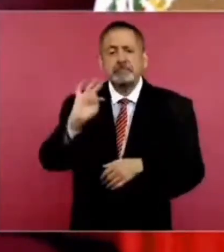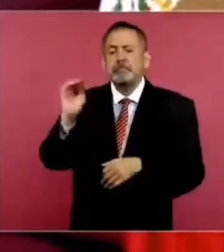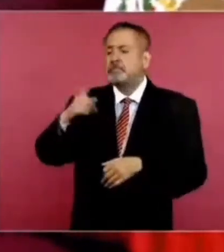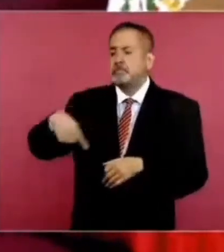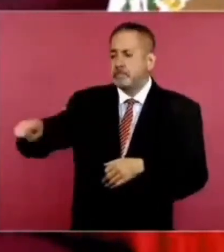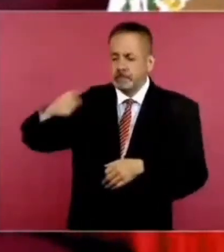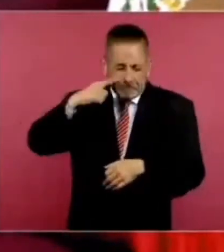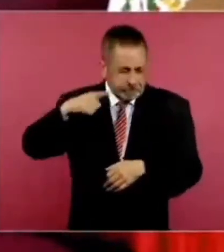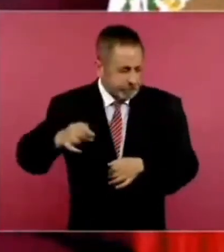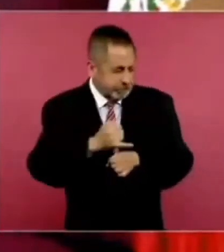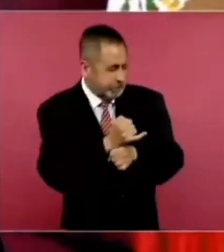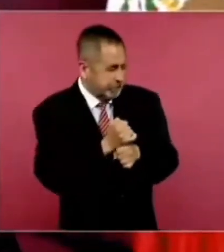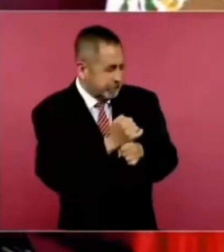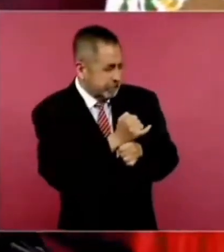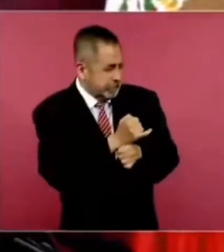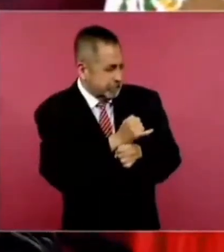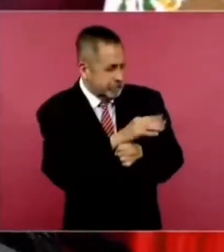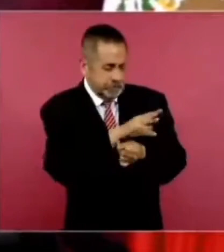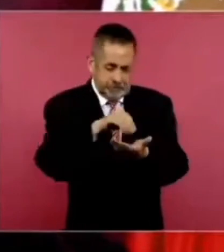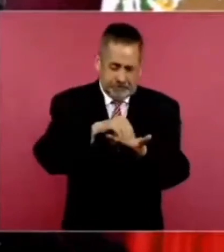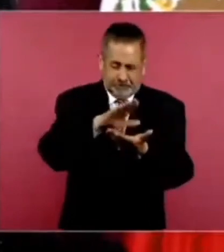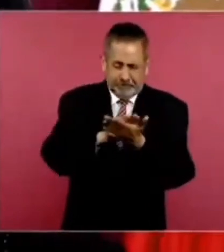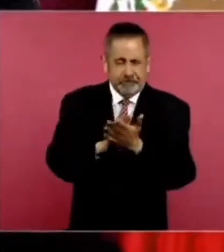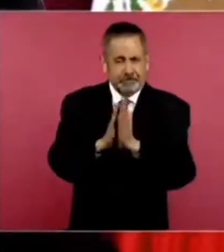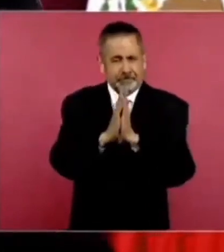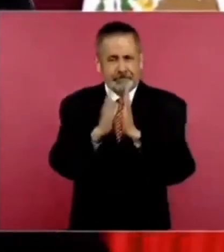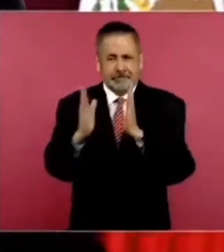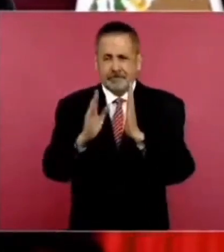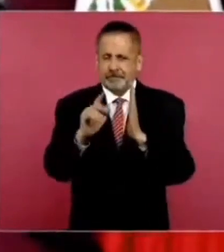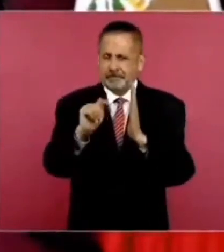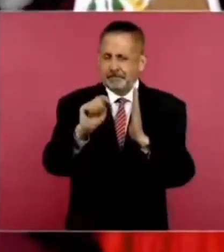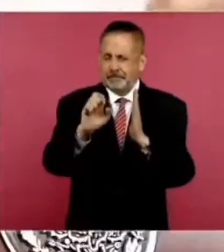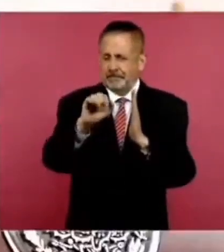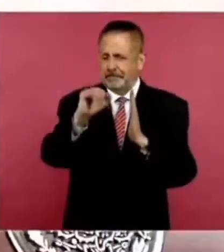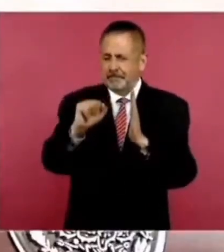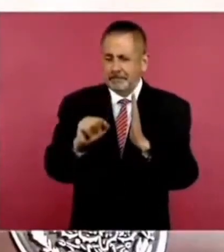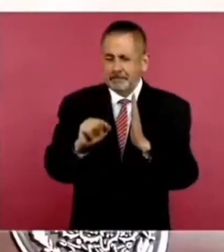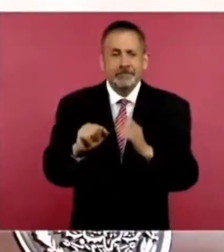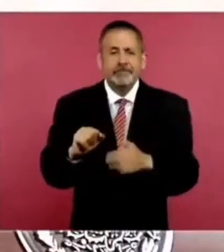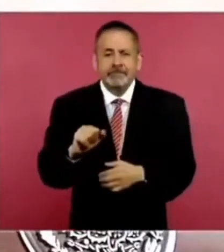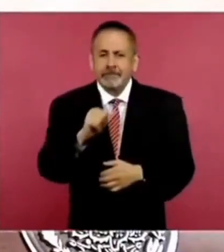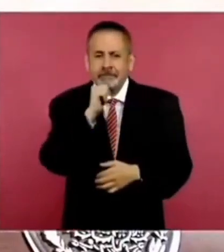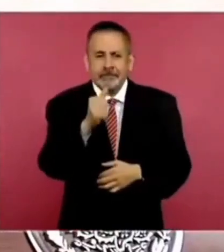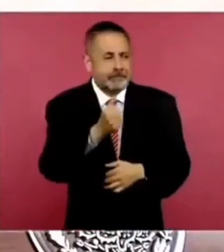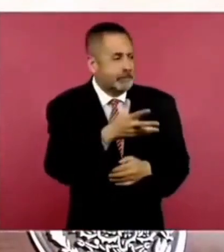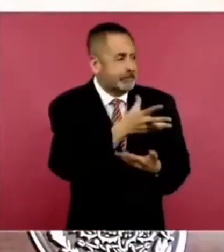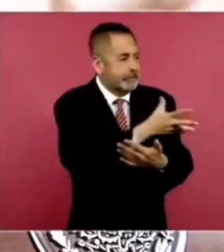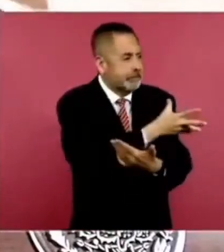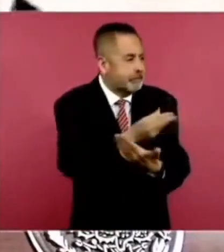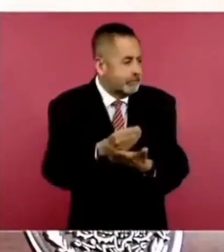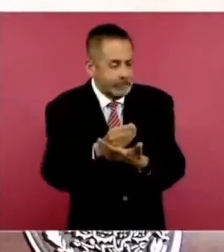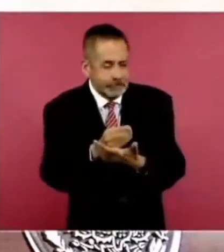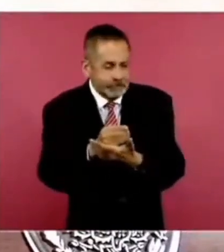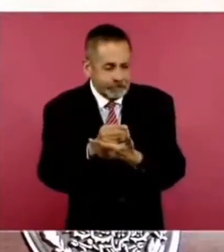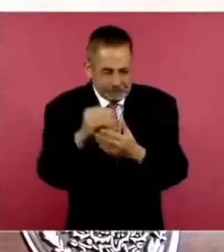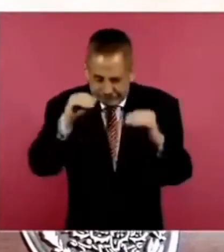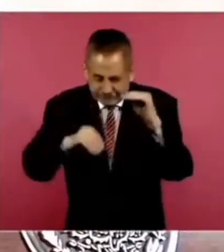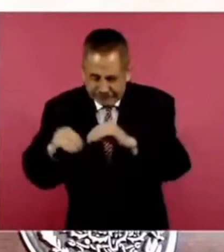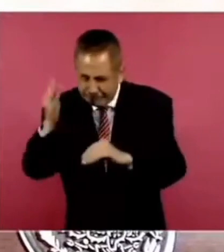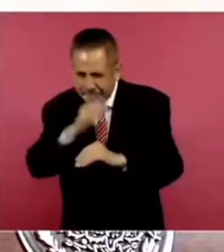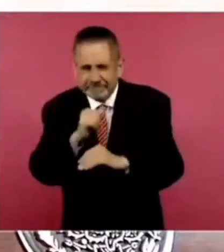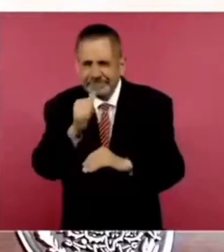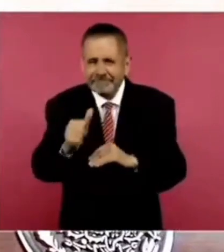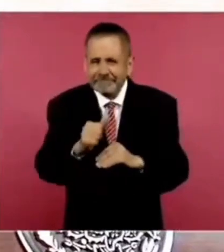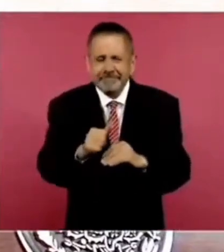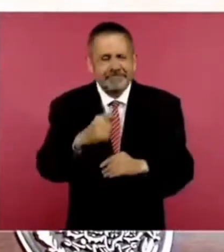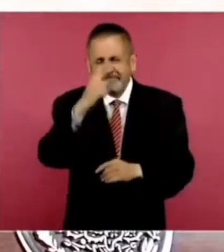y no tendría que plagiarla. Es muy sencilla. es nada más ir a